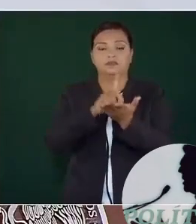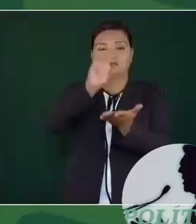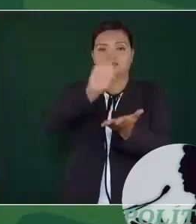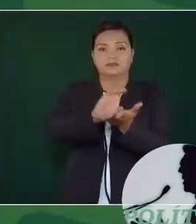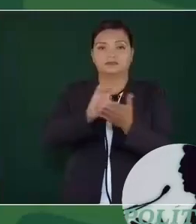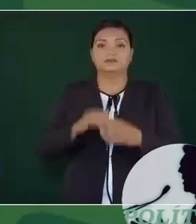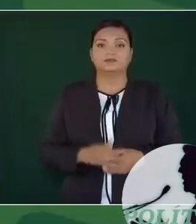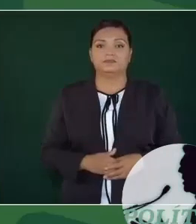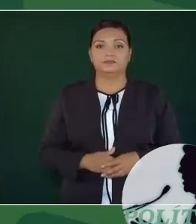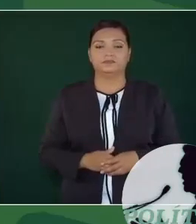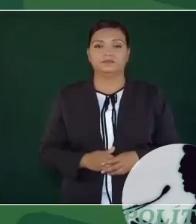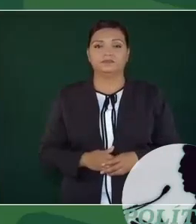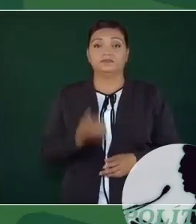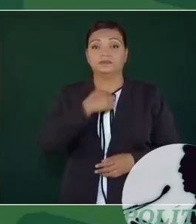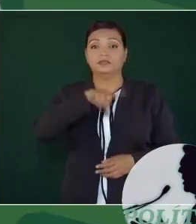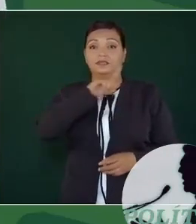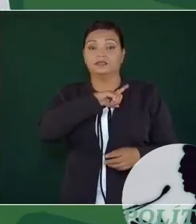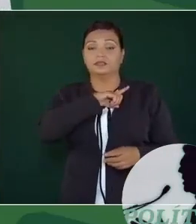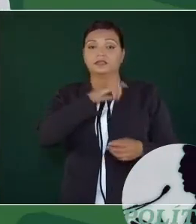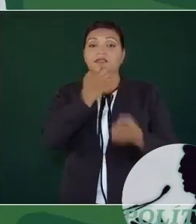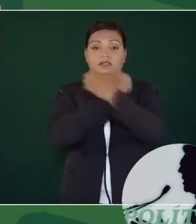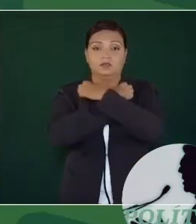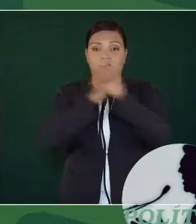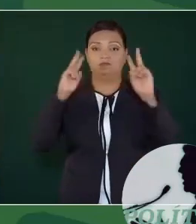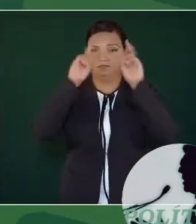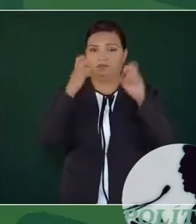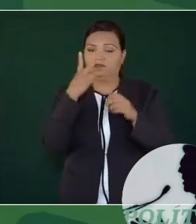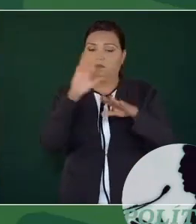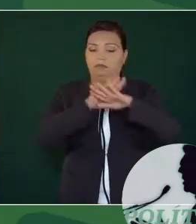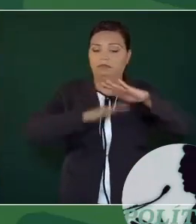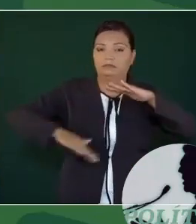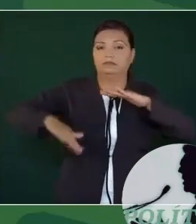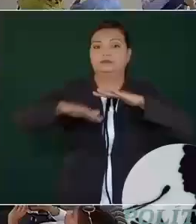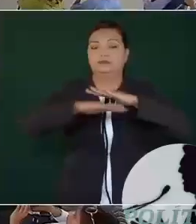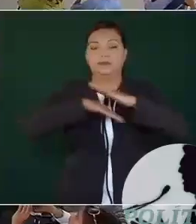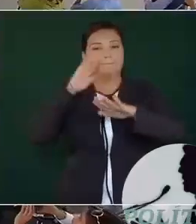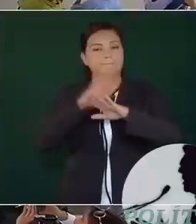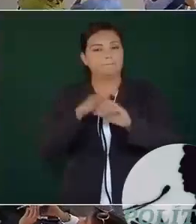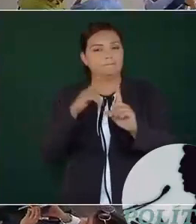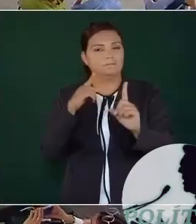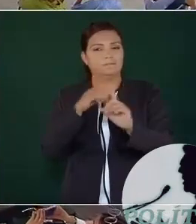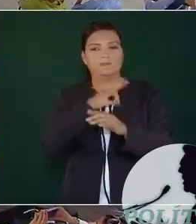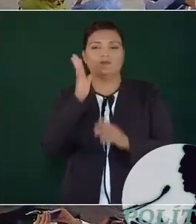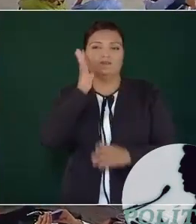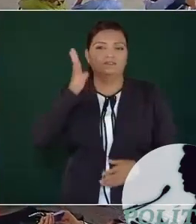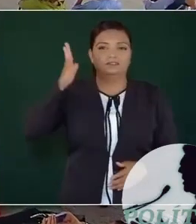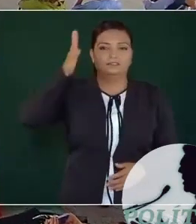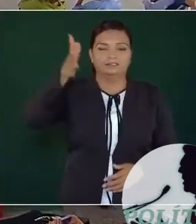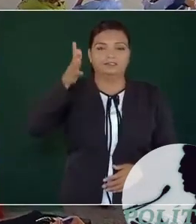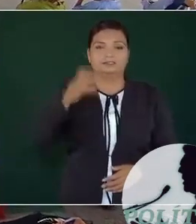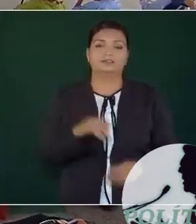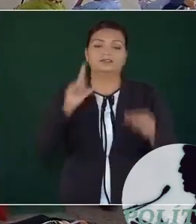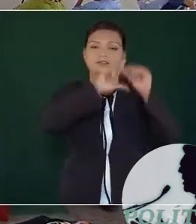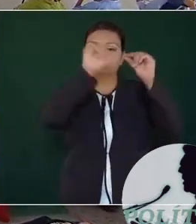discapacidad. En salud y educación, los dos pilares esenciales y estratégicos para el futuro de